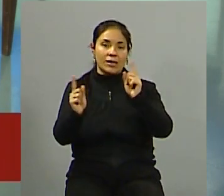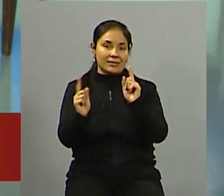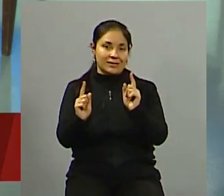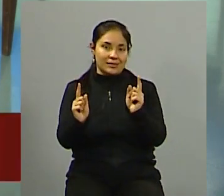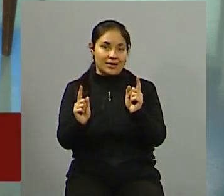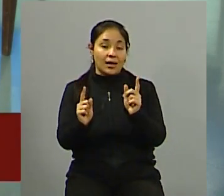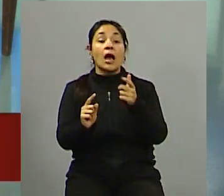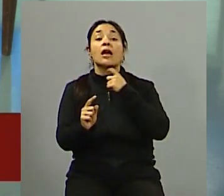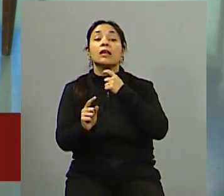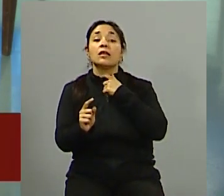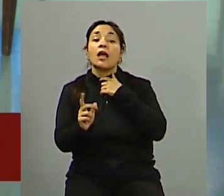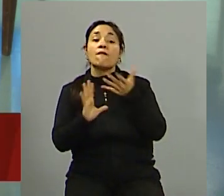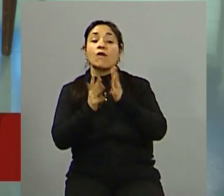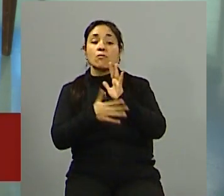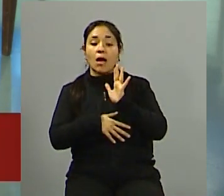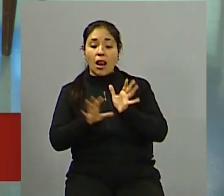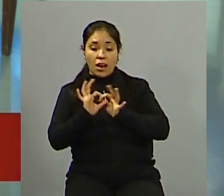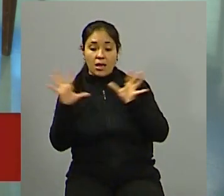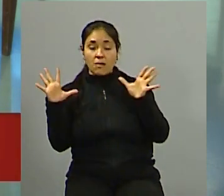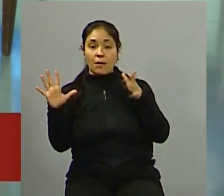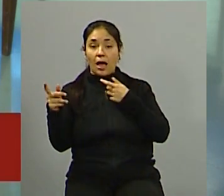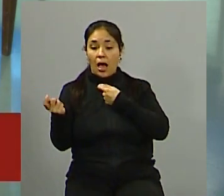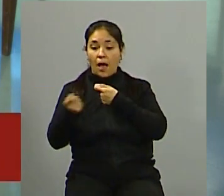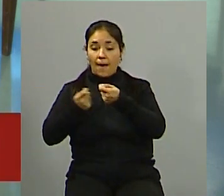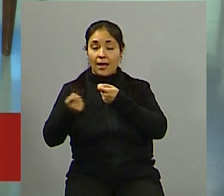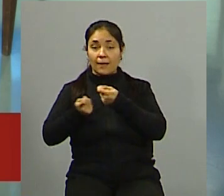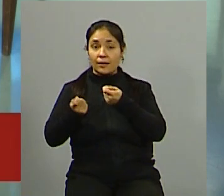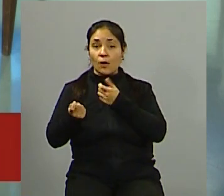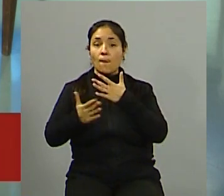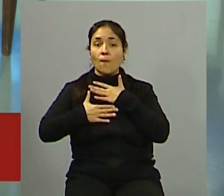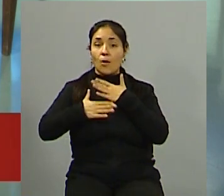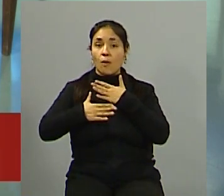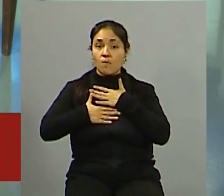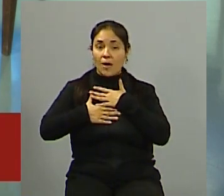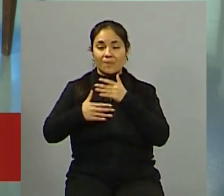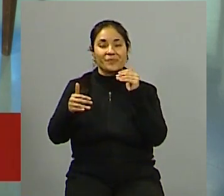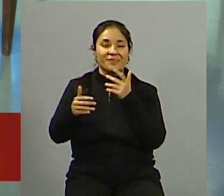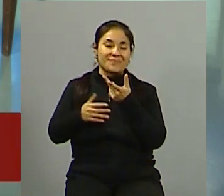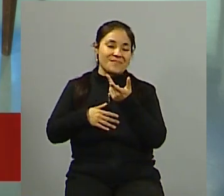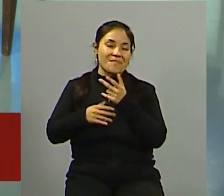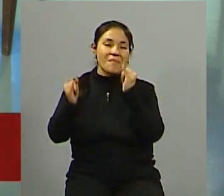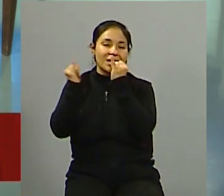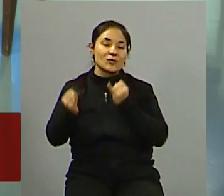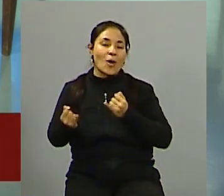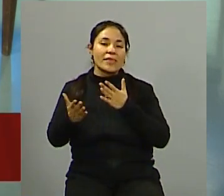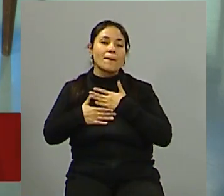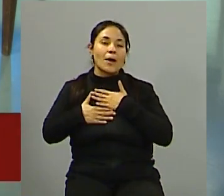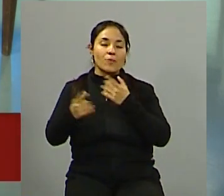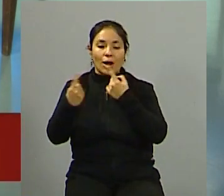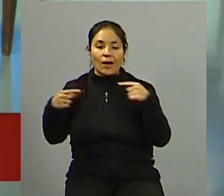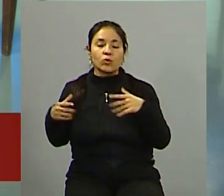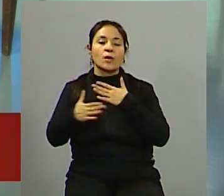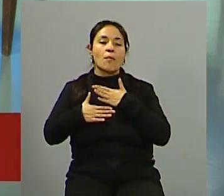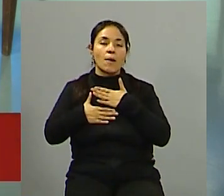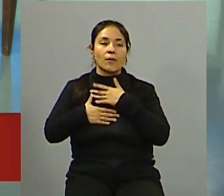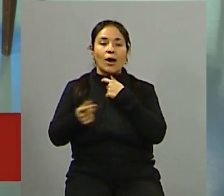mayores autonomías y manejar ellos de forma más independiente su propia caja, su propio Sus presupuesto. recursos, claro. Porque es importante. Y